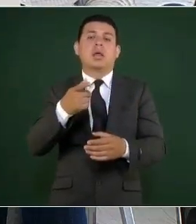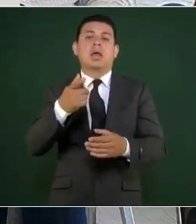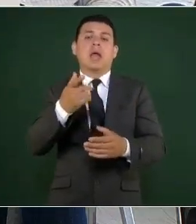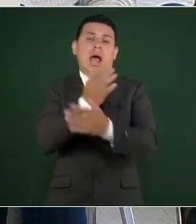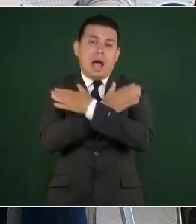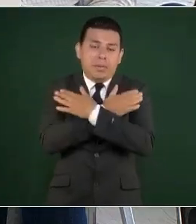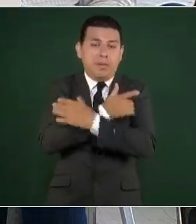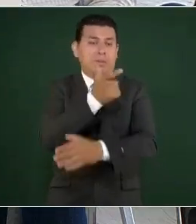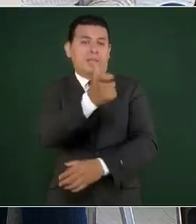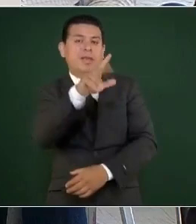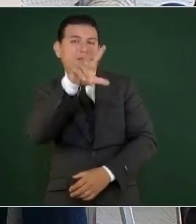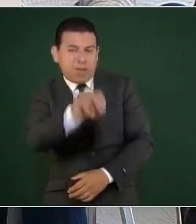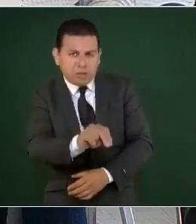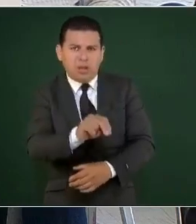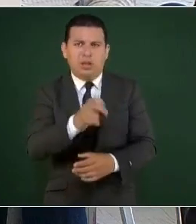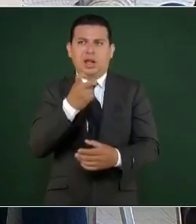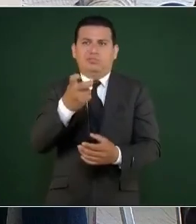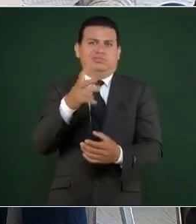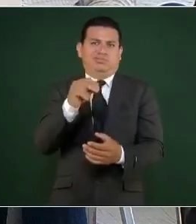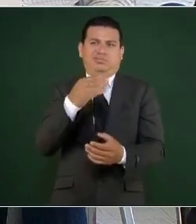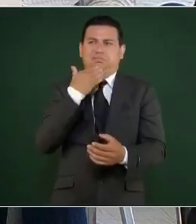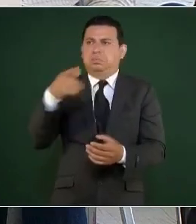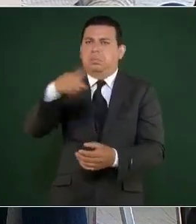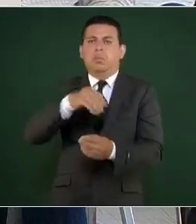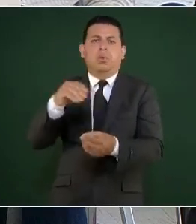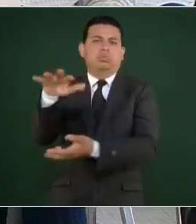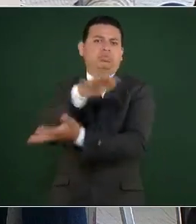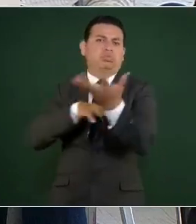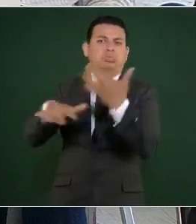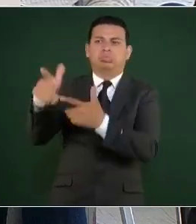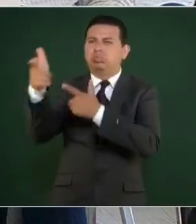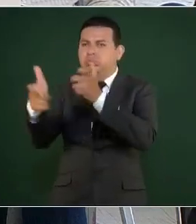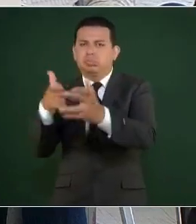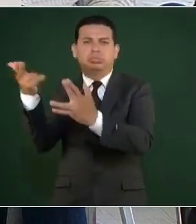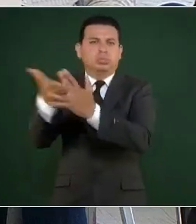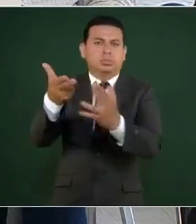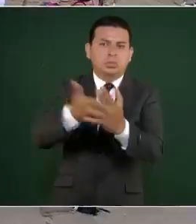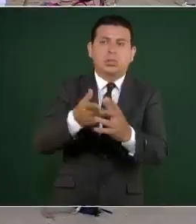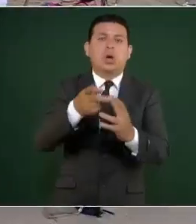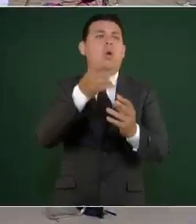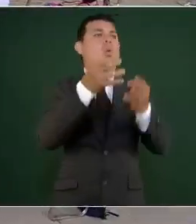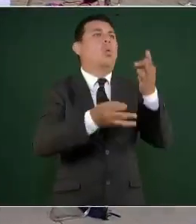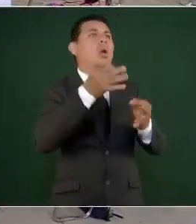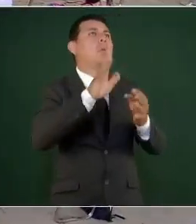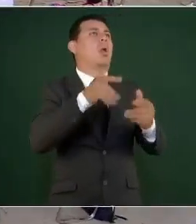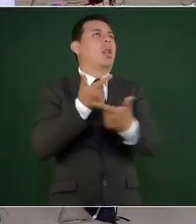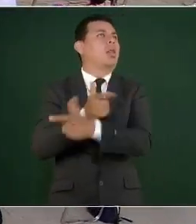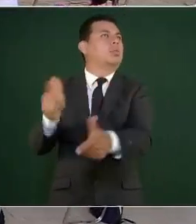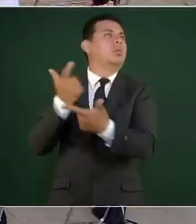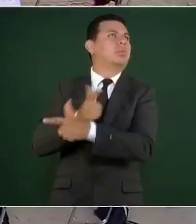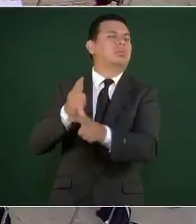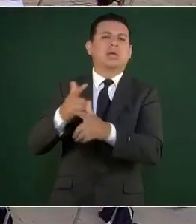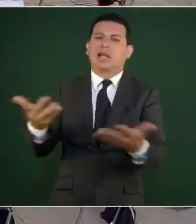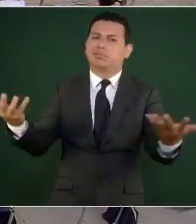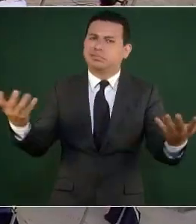que hizo en aquel momento y que lo llevó y lo catapultó a la presidencia?